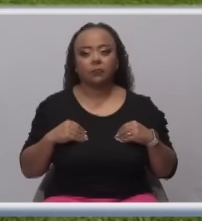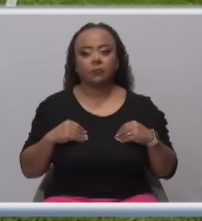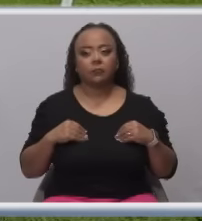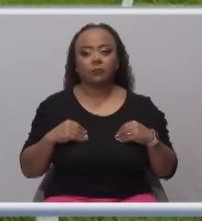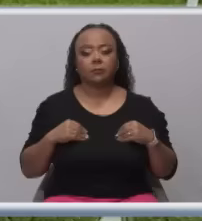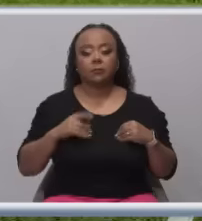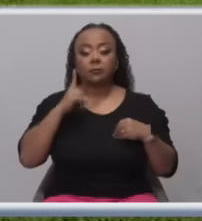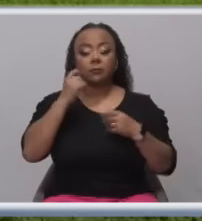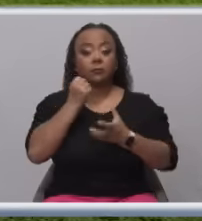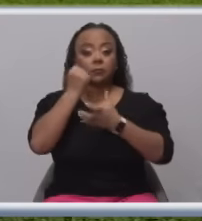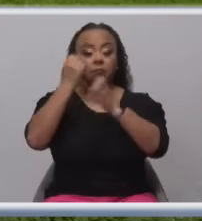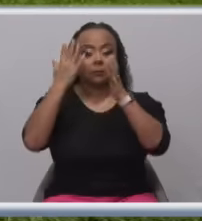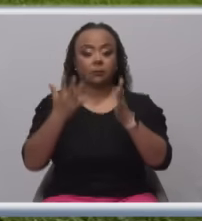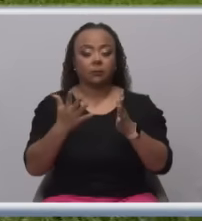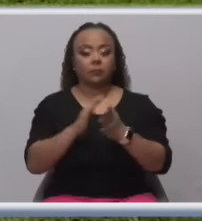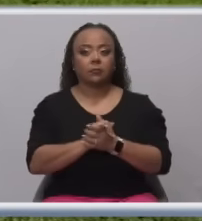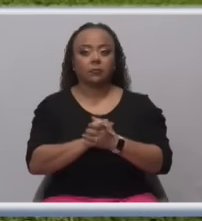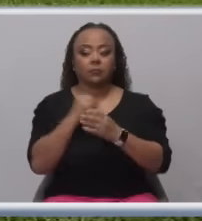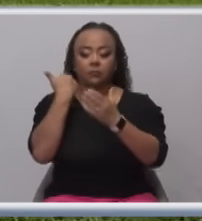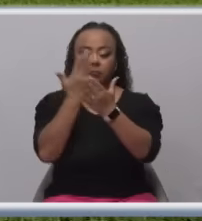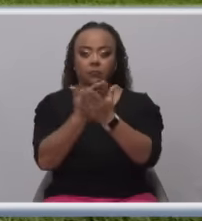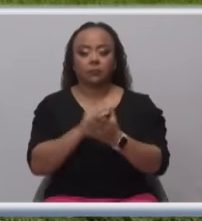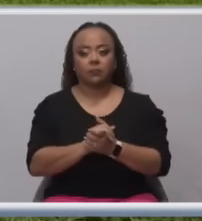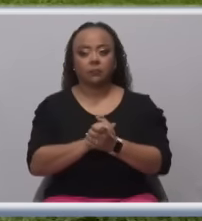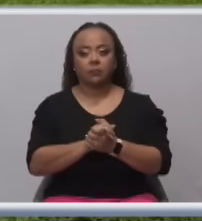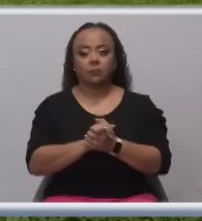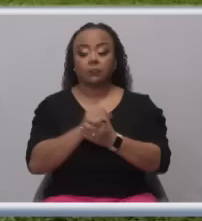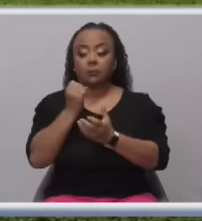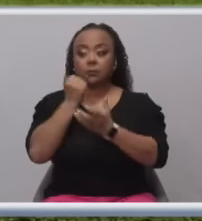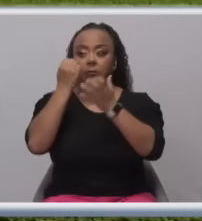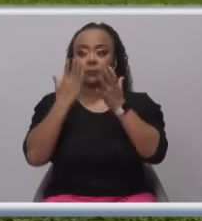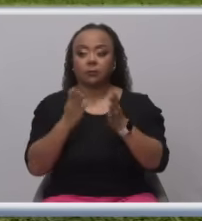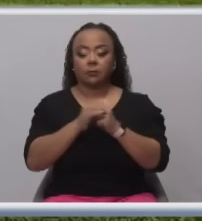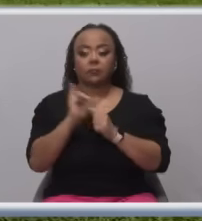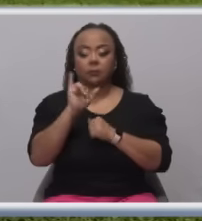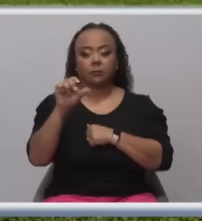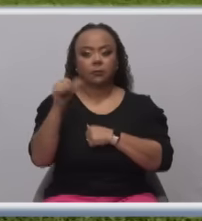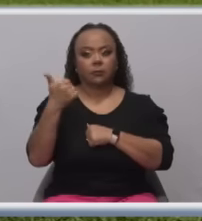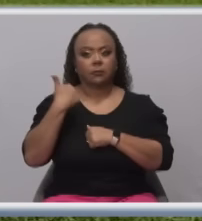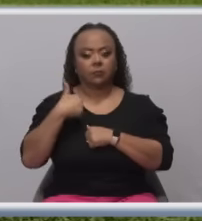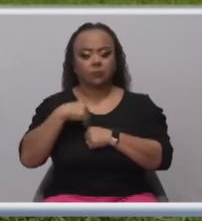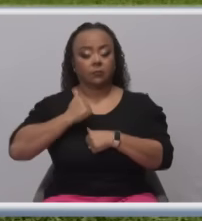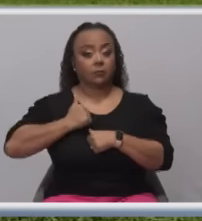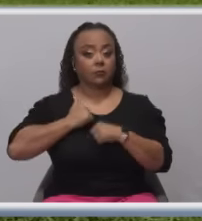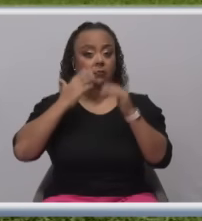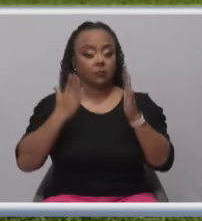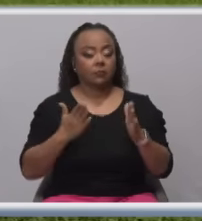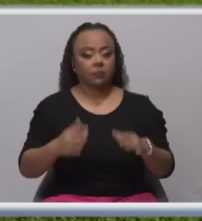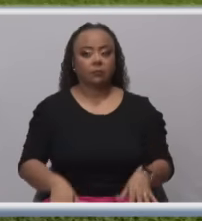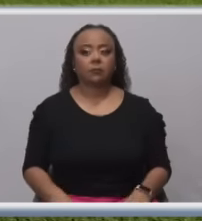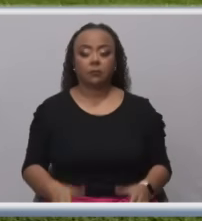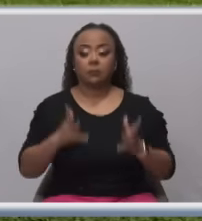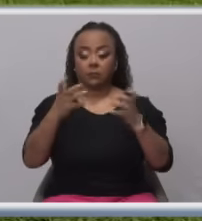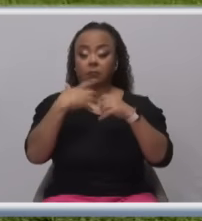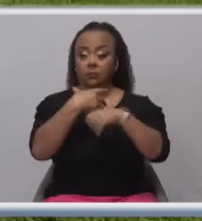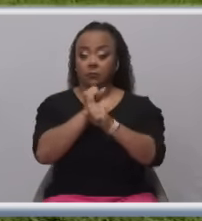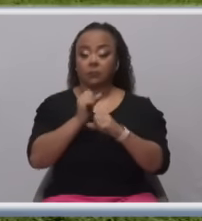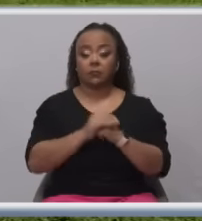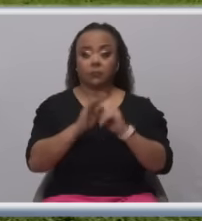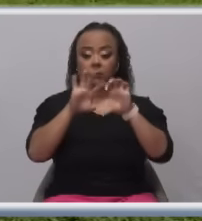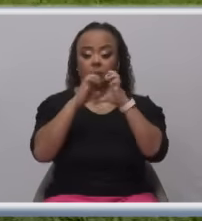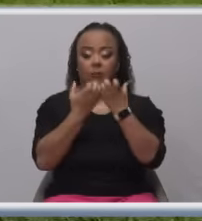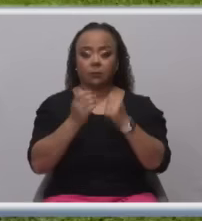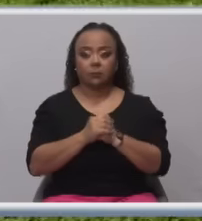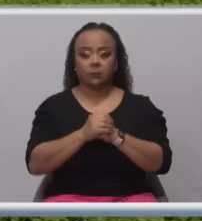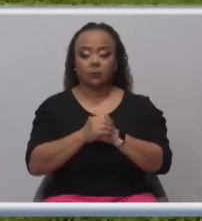un inversionista llegue o que inversionistas como los otros señores los canadienses querían hacer en el en en el equipo